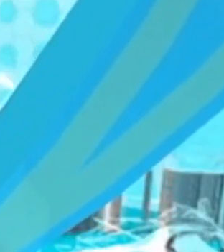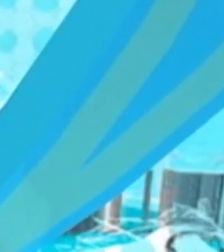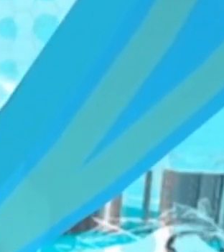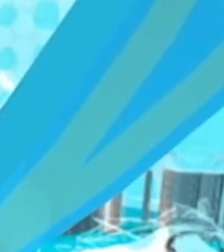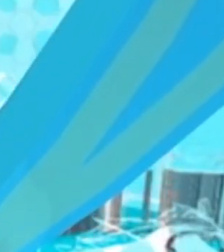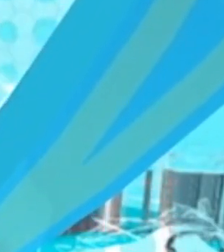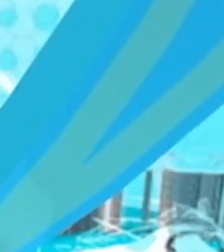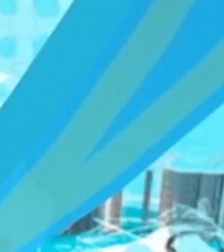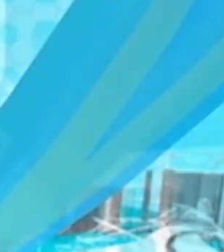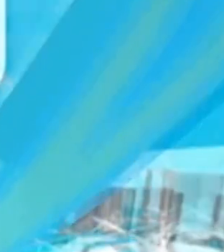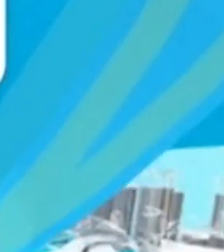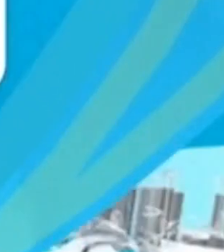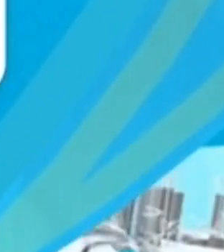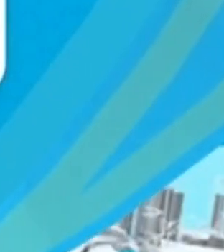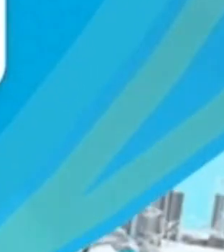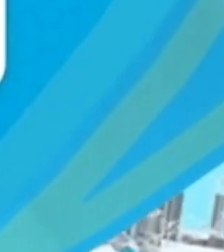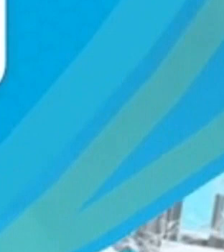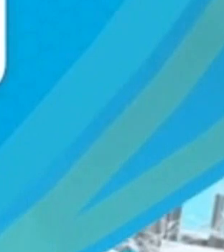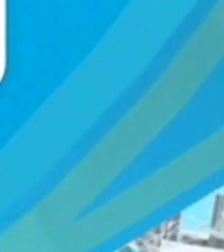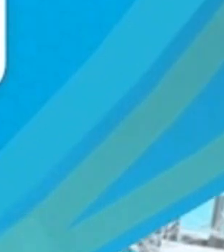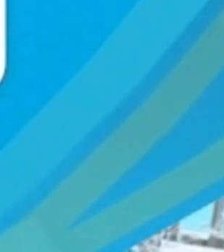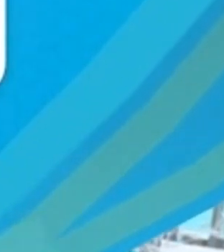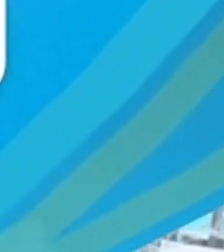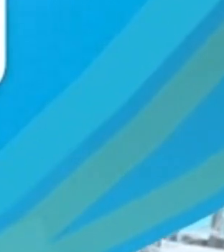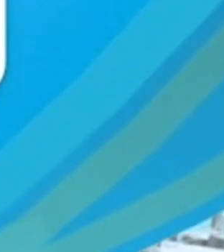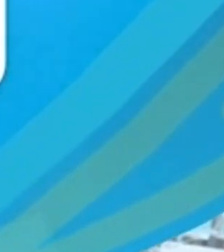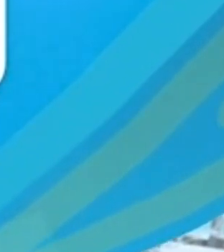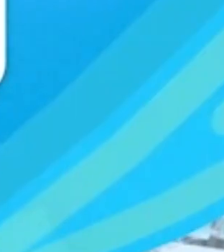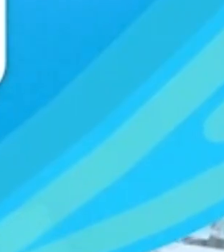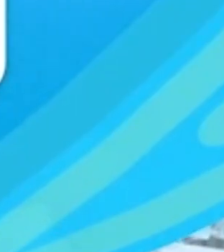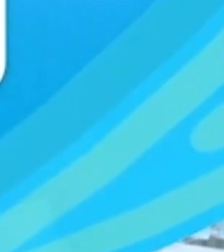Banco Popular presenta El Tipo de Cambio.